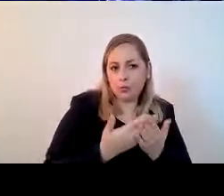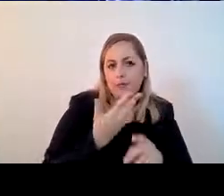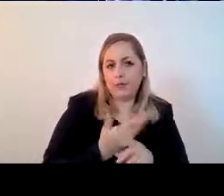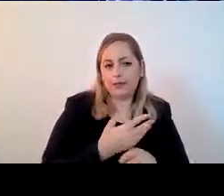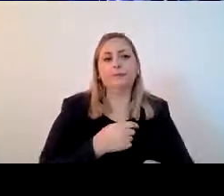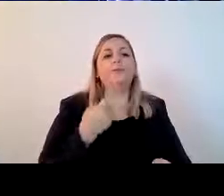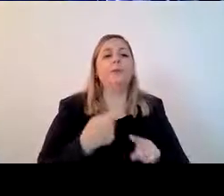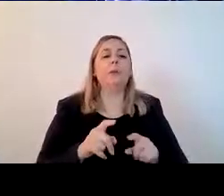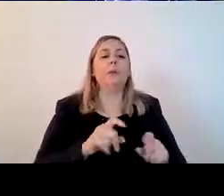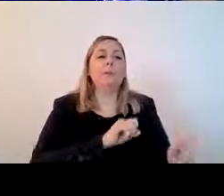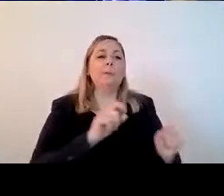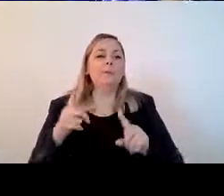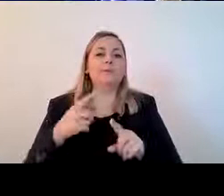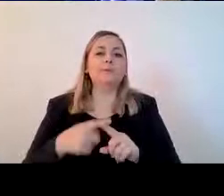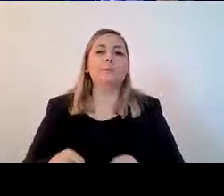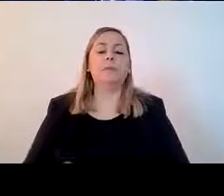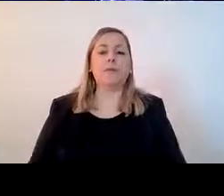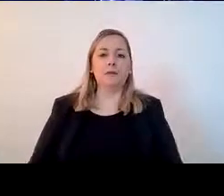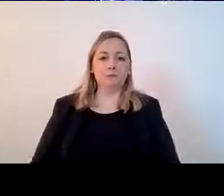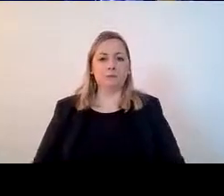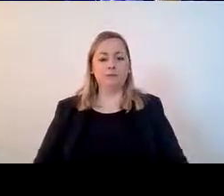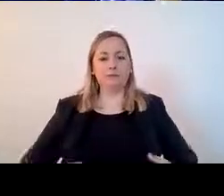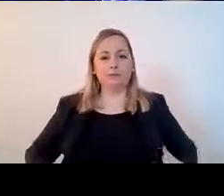La que sigue, voy a tomarme un traguito.